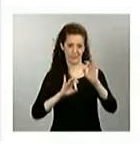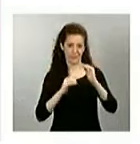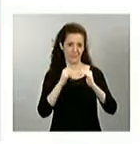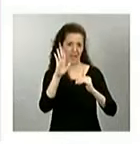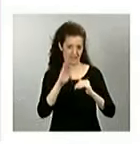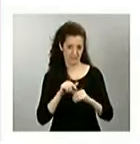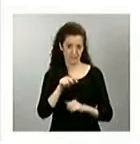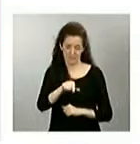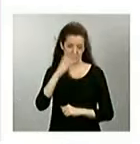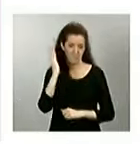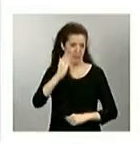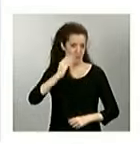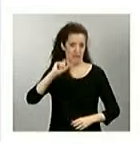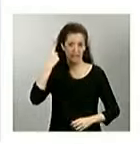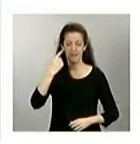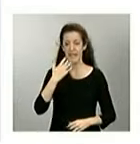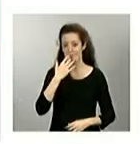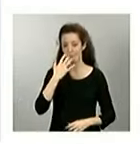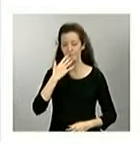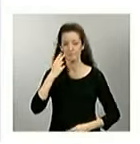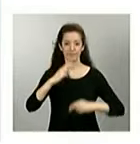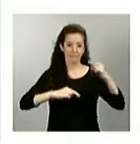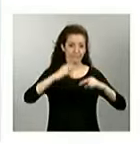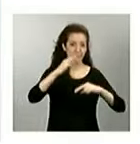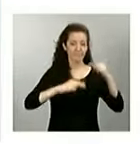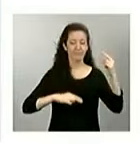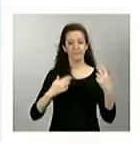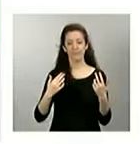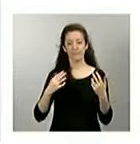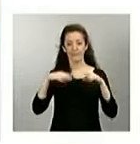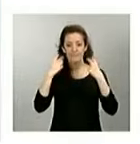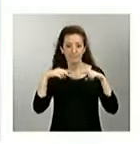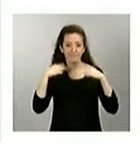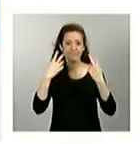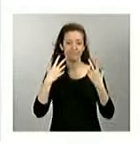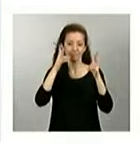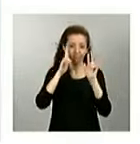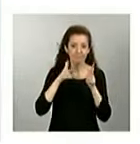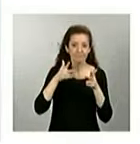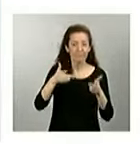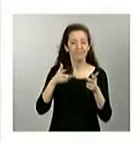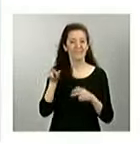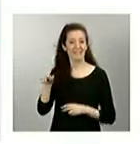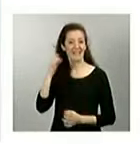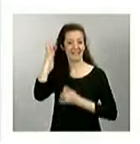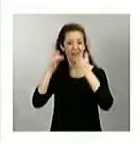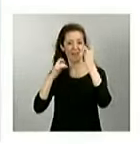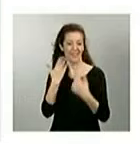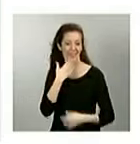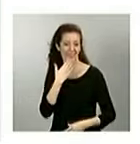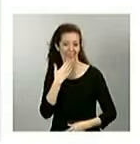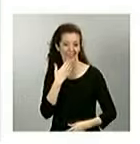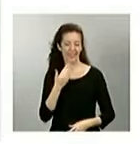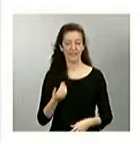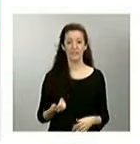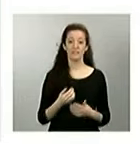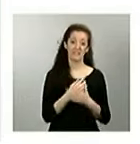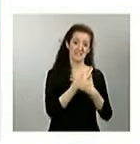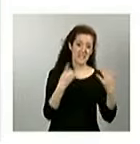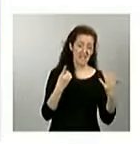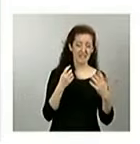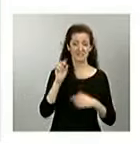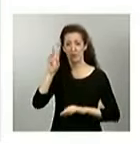construcción la hostelería y las actividades artísticas recreativas y de ocio ahí vemos que varía entre el 16% y el 12% en el